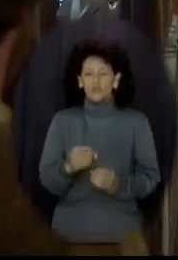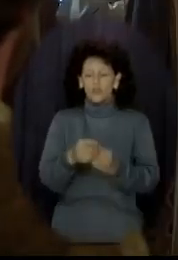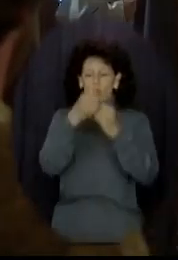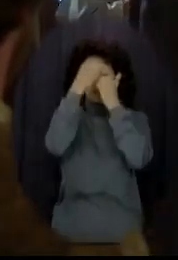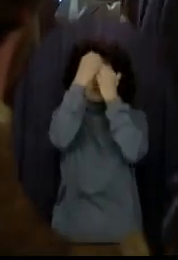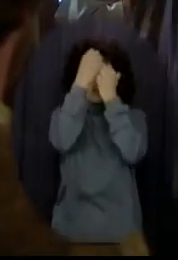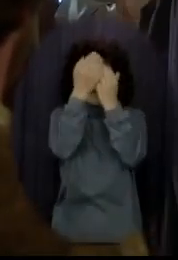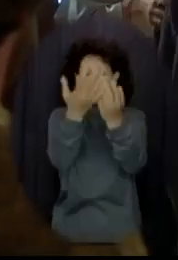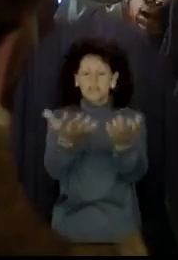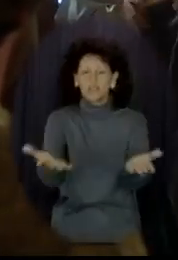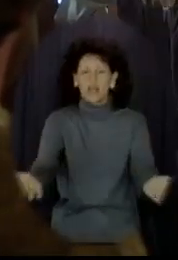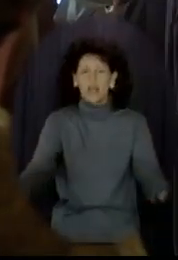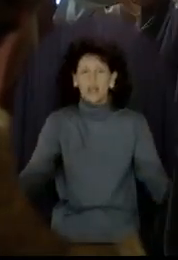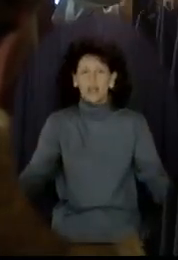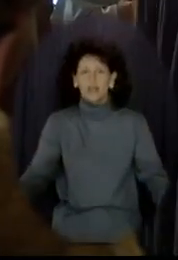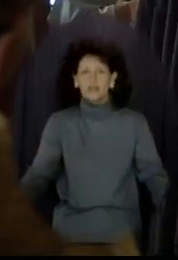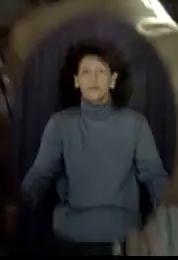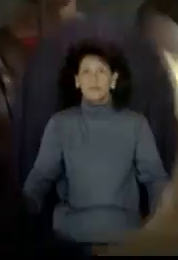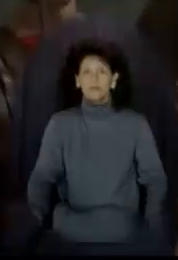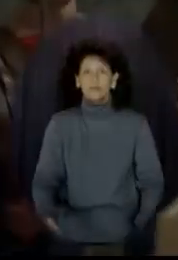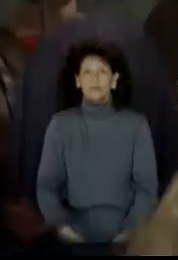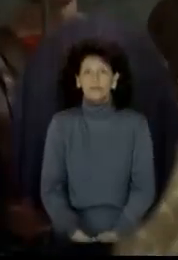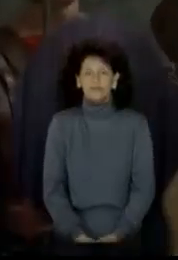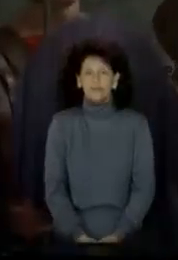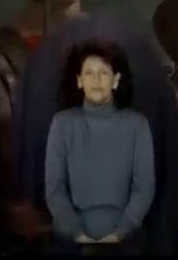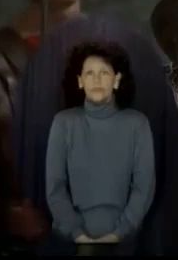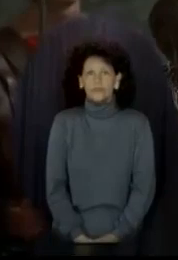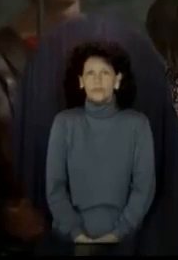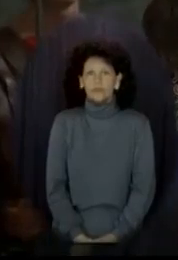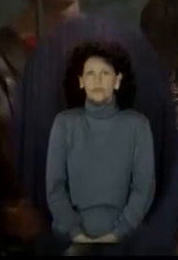Su majestad.